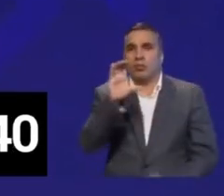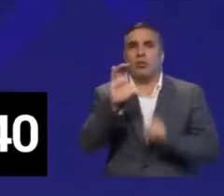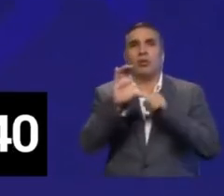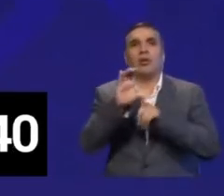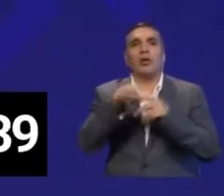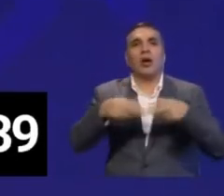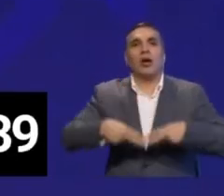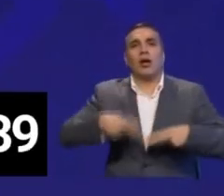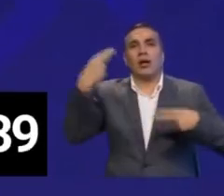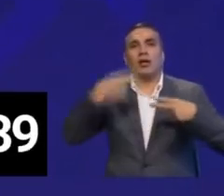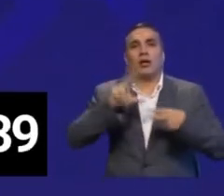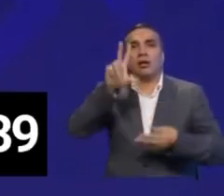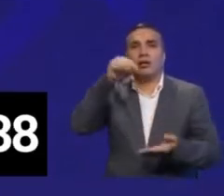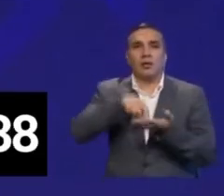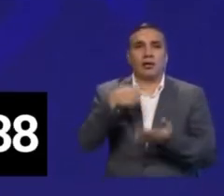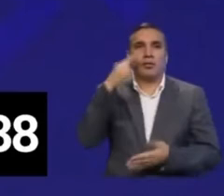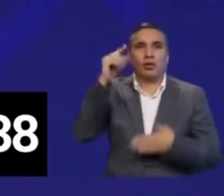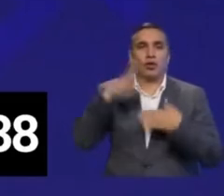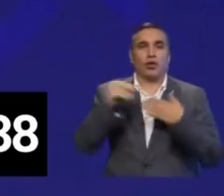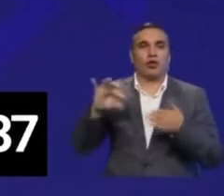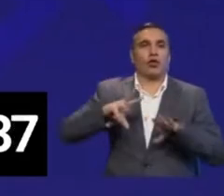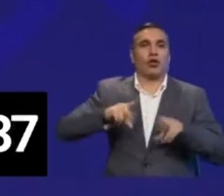aduanas se roban 3 mil millones de dólares.